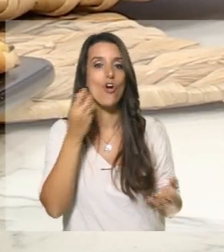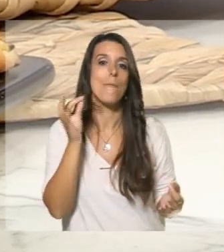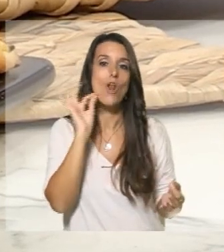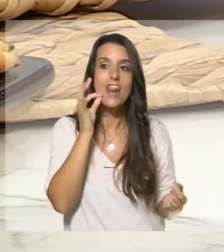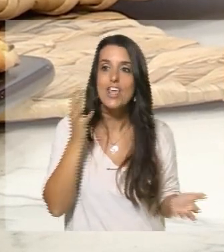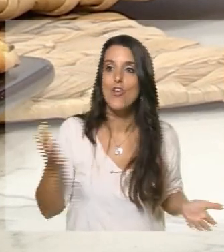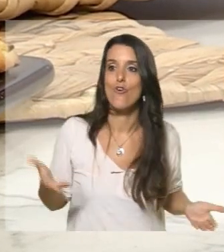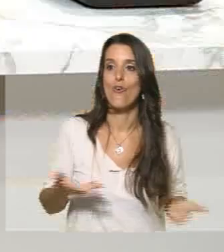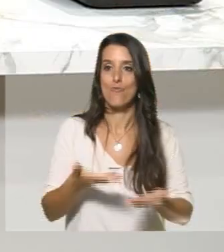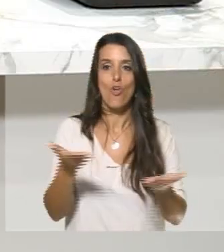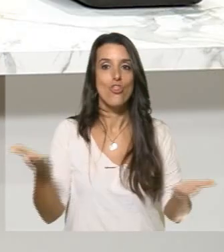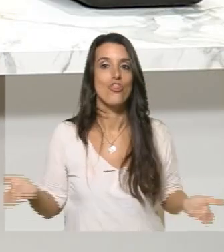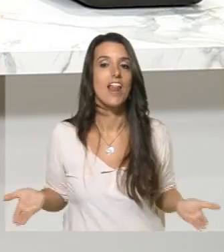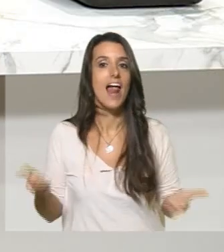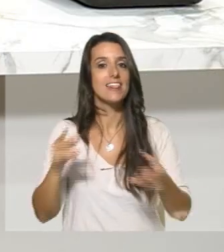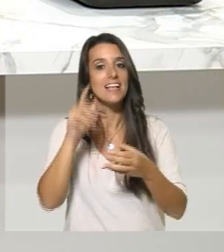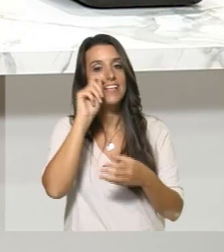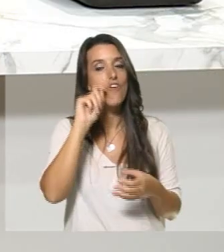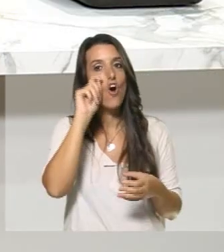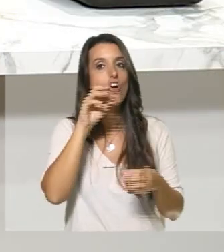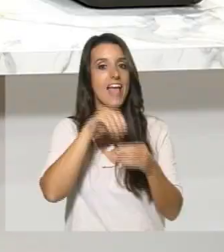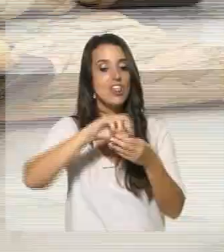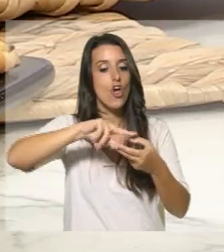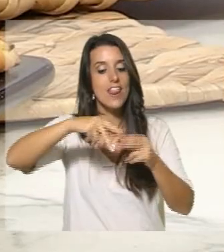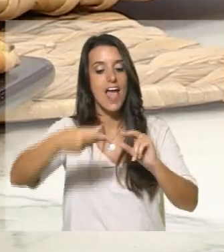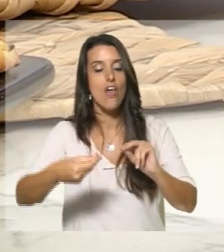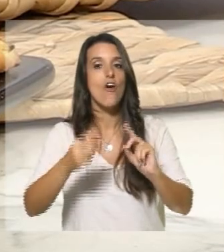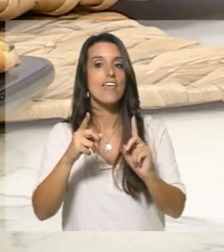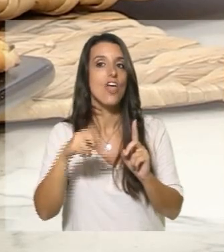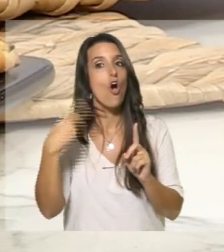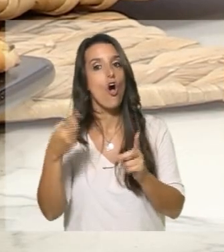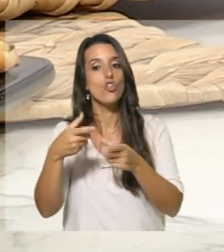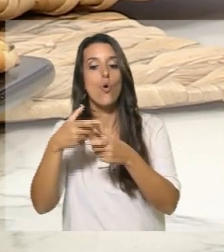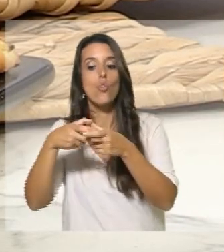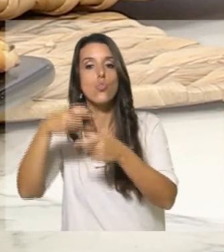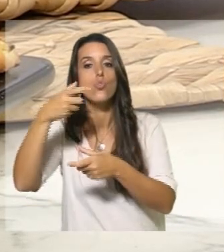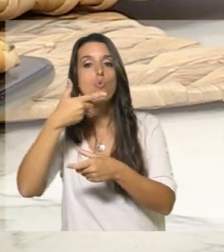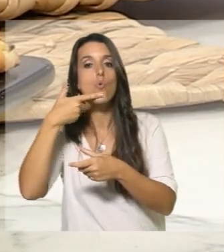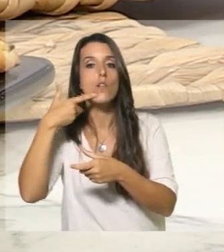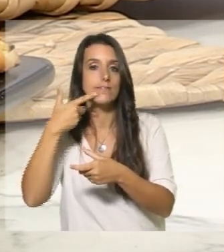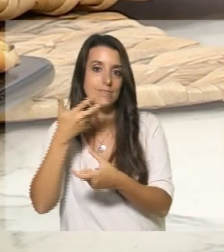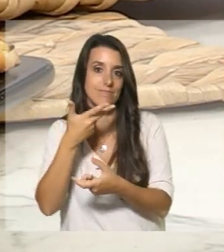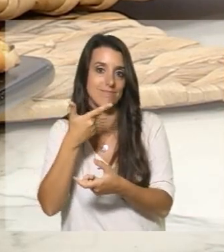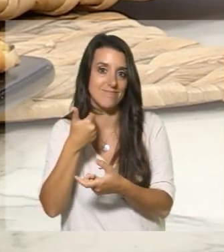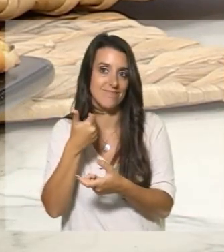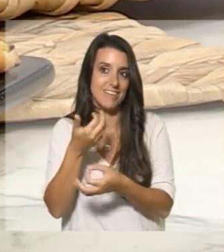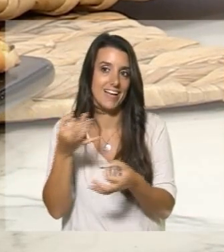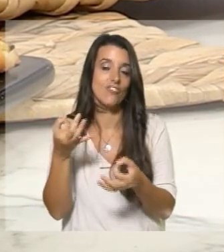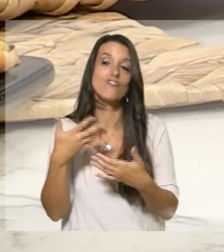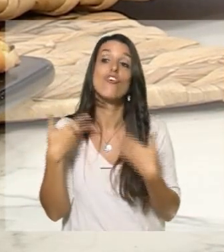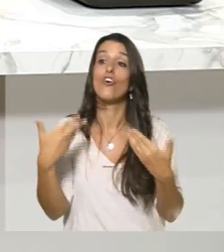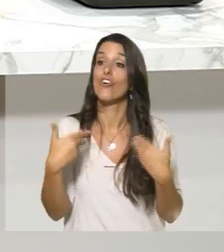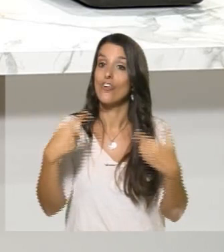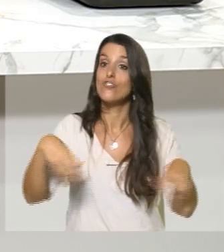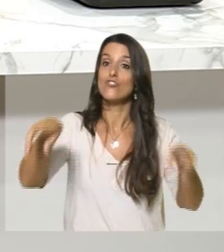palitos de cebolla torneados y los alibaba, que la verdad, un éxito. Me alegro un montón Marina. Y ahora